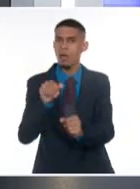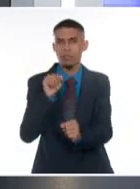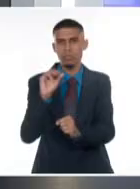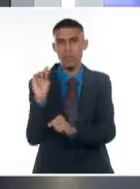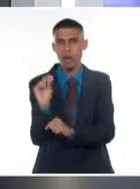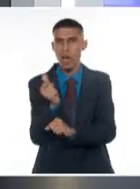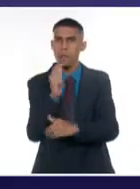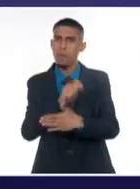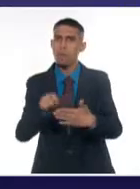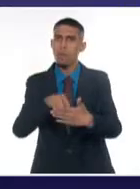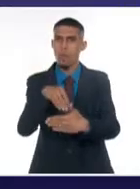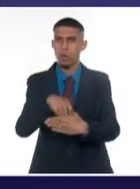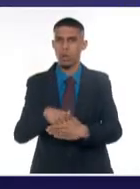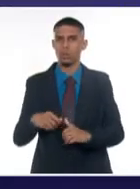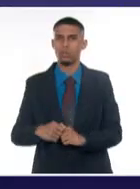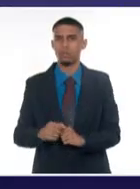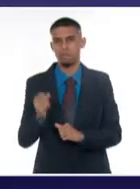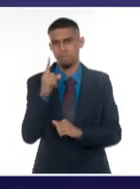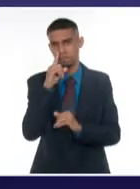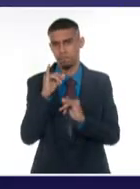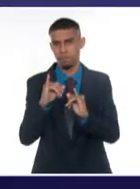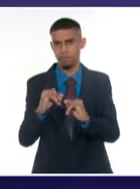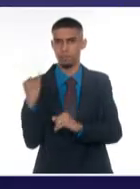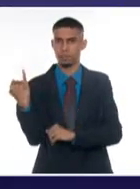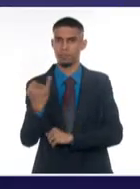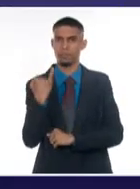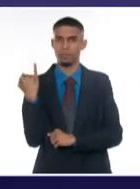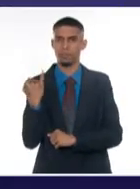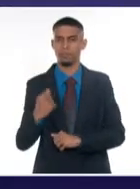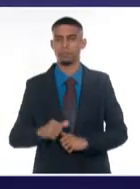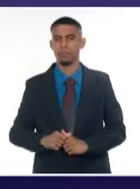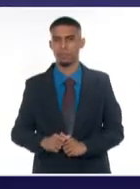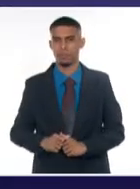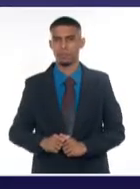Y de esta manera, Giselle, ponemos punto final a nuestro recorrido más allá de las fronteras cubanas.